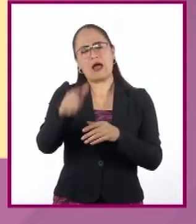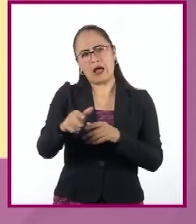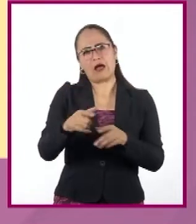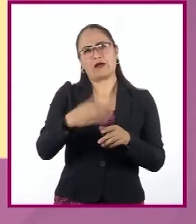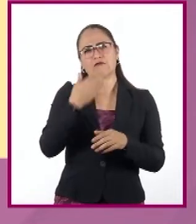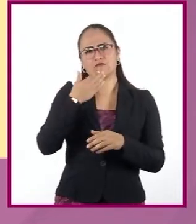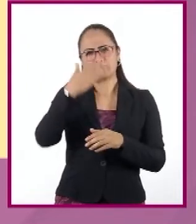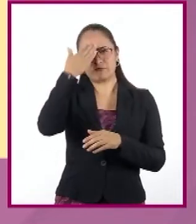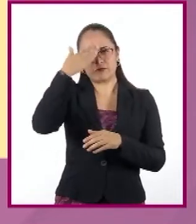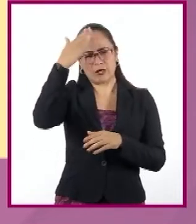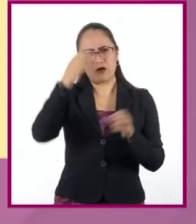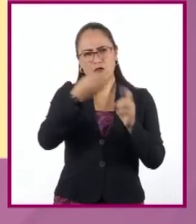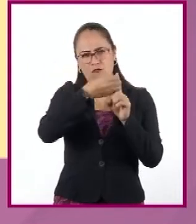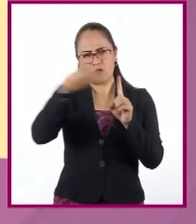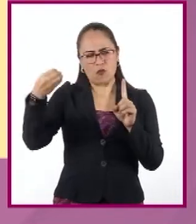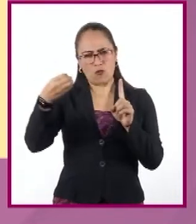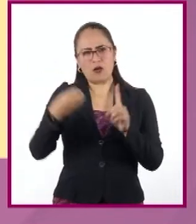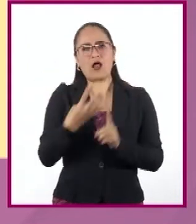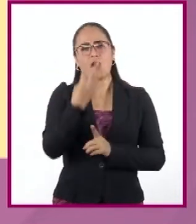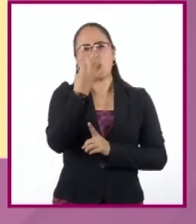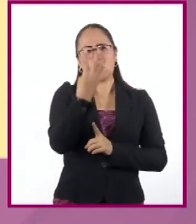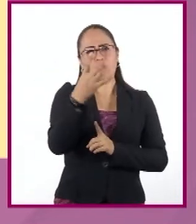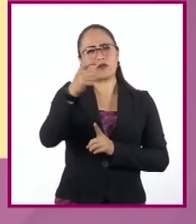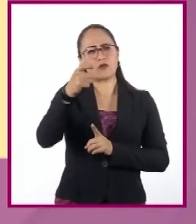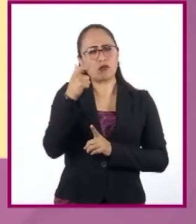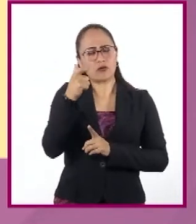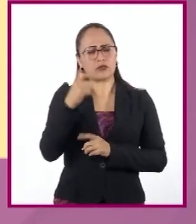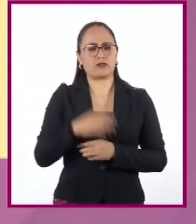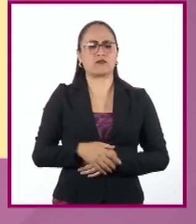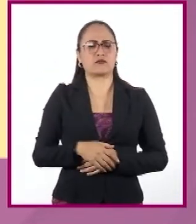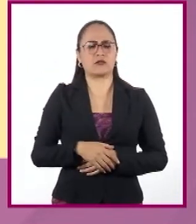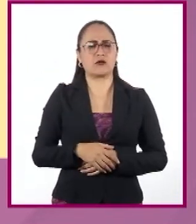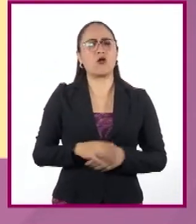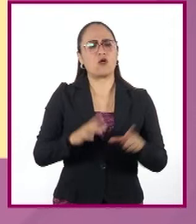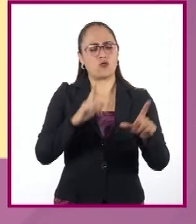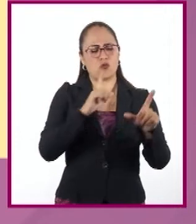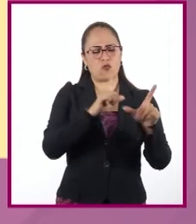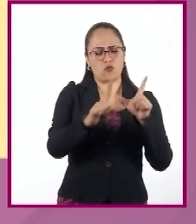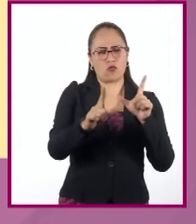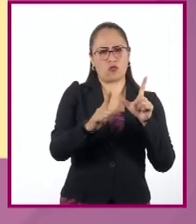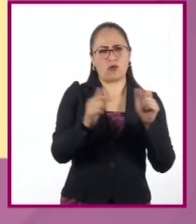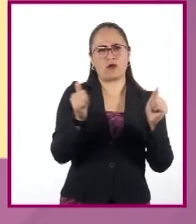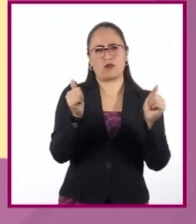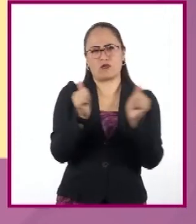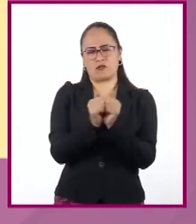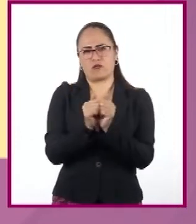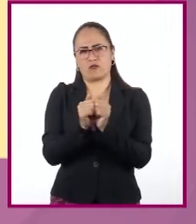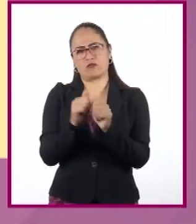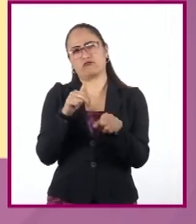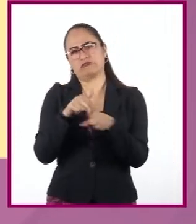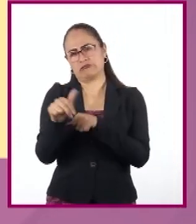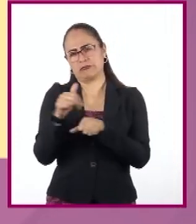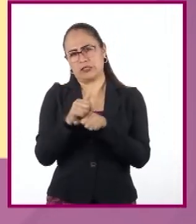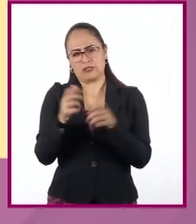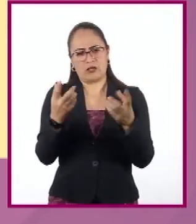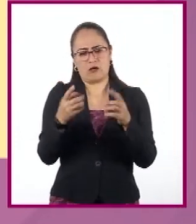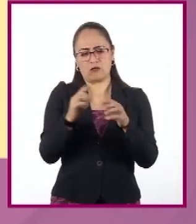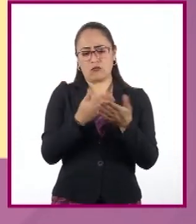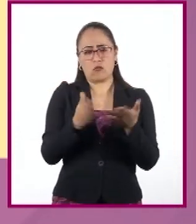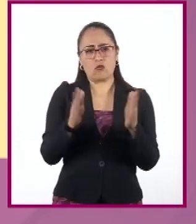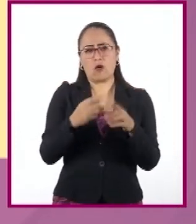es escribir 4X, ya que cuando un número se escribe junto a una literal, sin ningún signo entre ellas que la